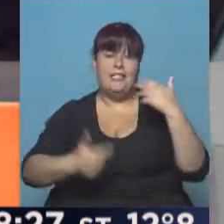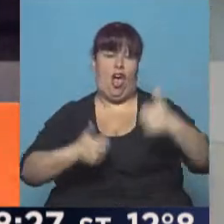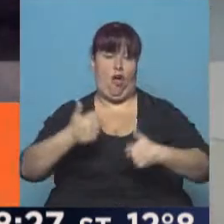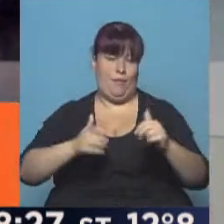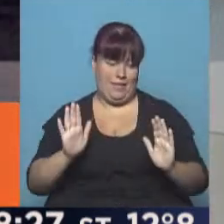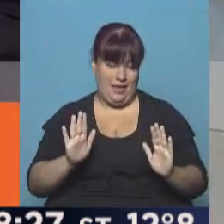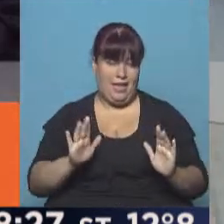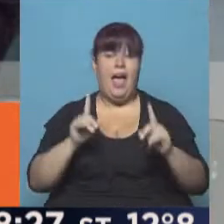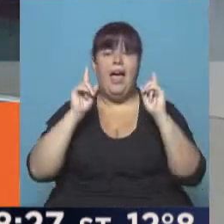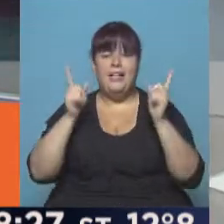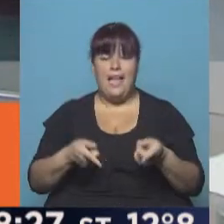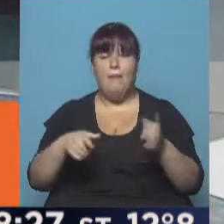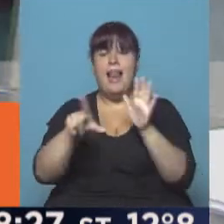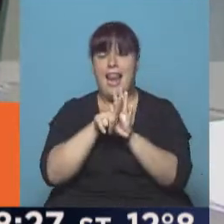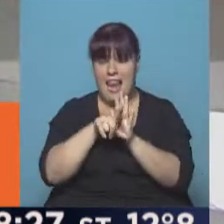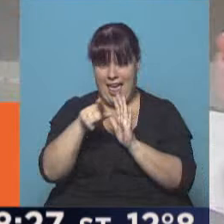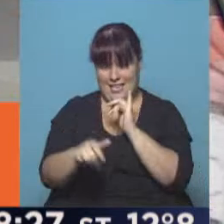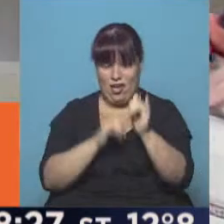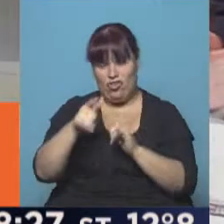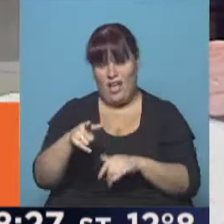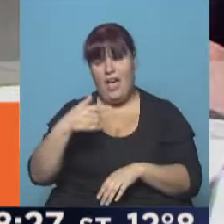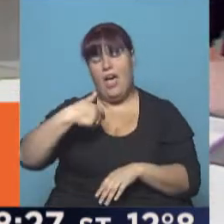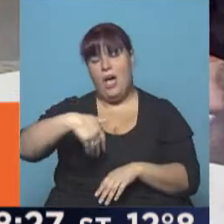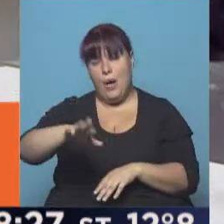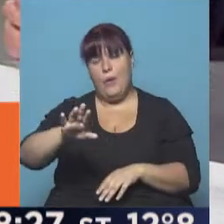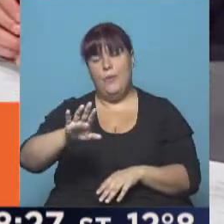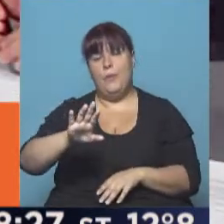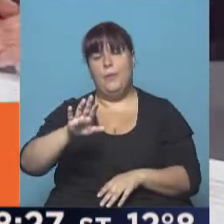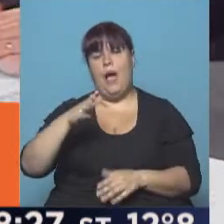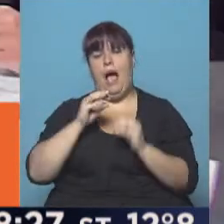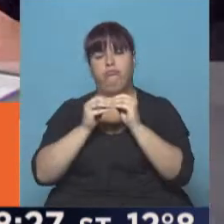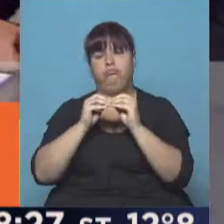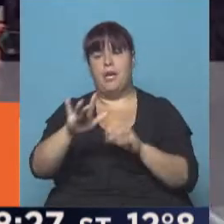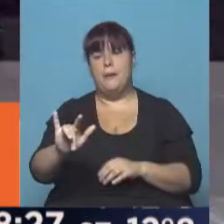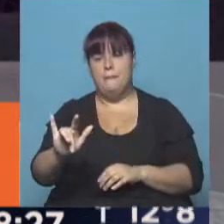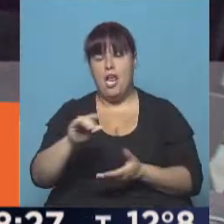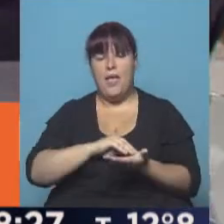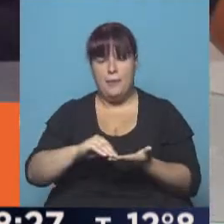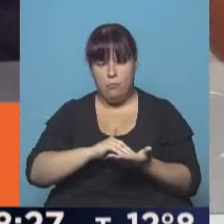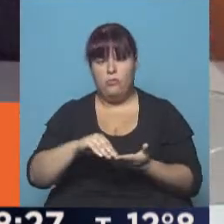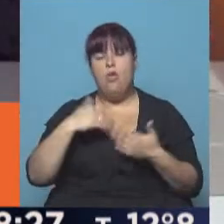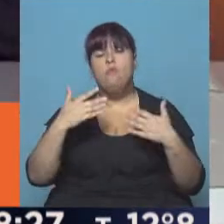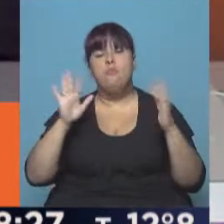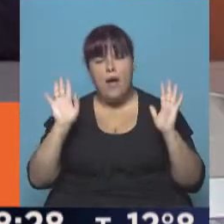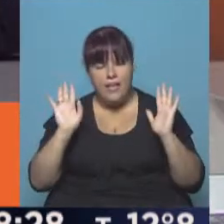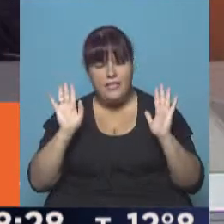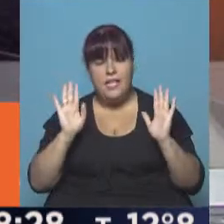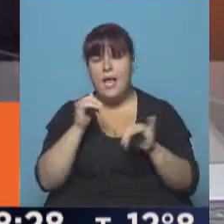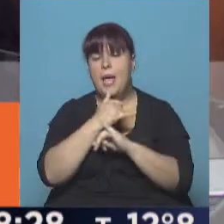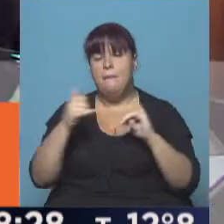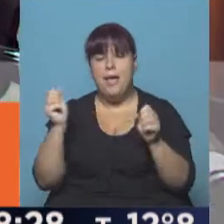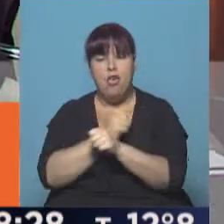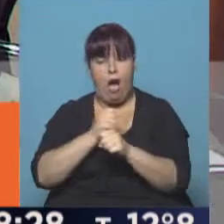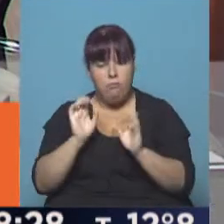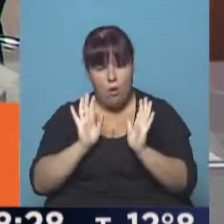competencia. También la ley esta que vos mencionabas, que va a debatirse el miércoles en diputados y que es muy probable que reciba ya media